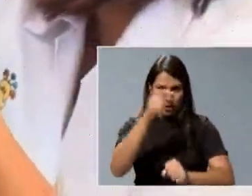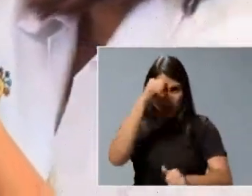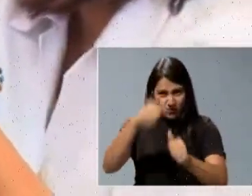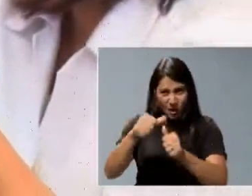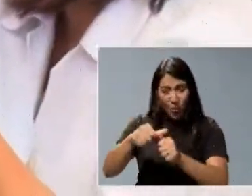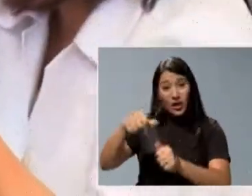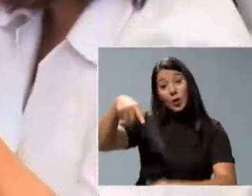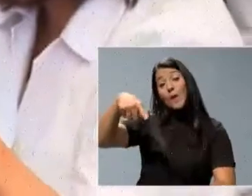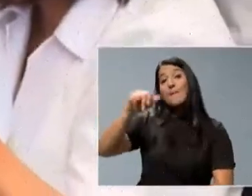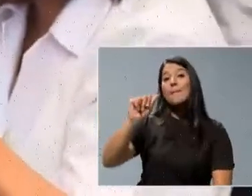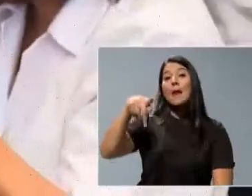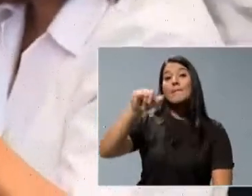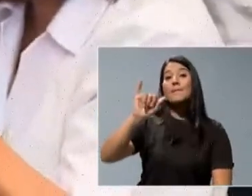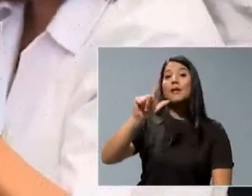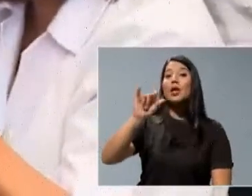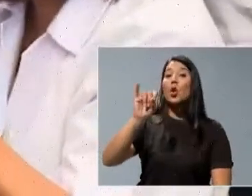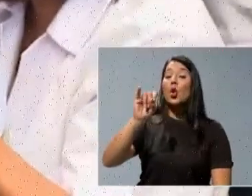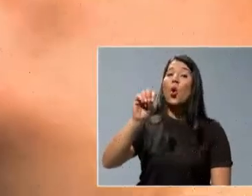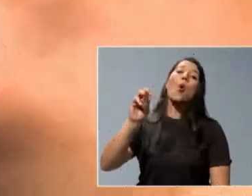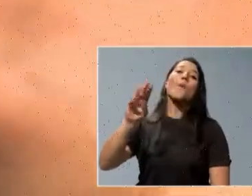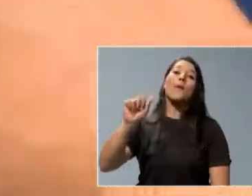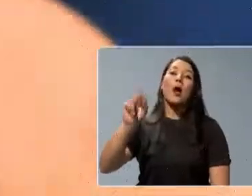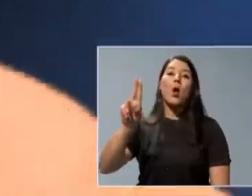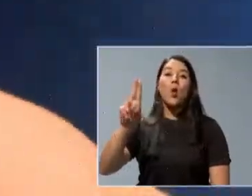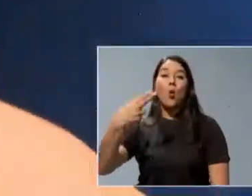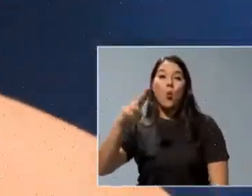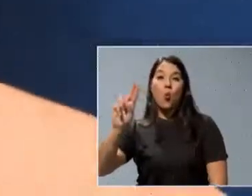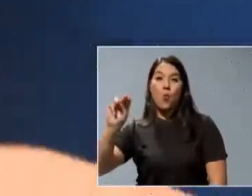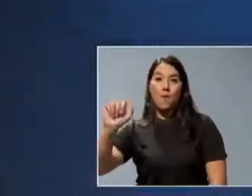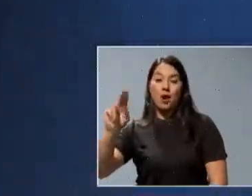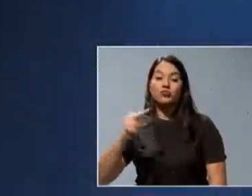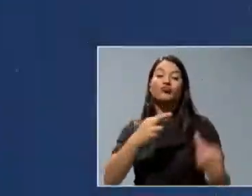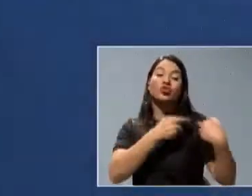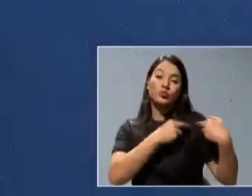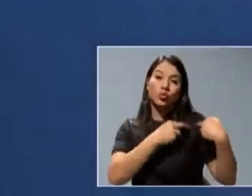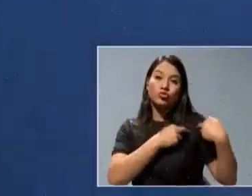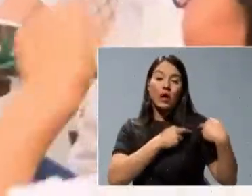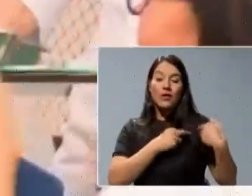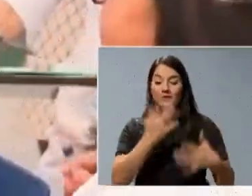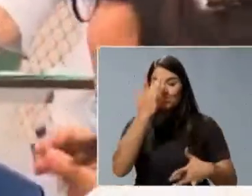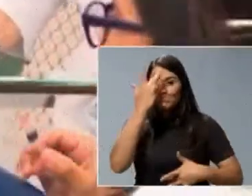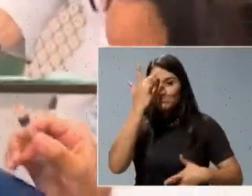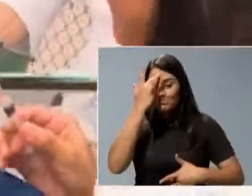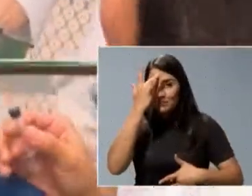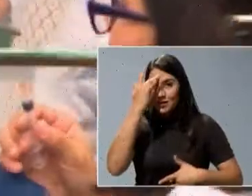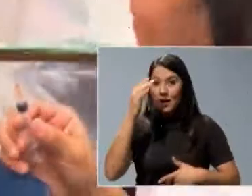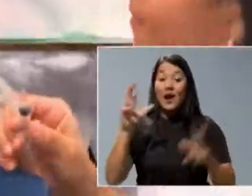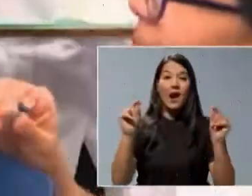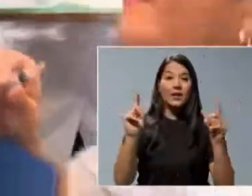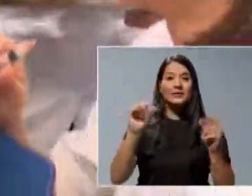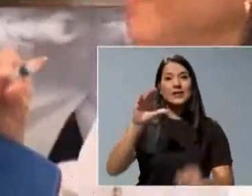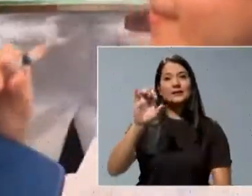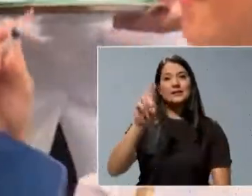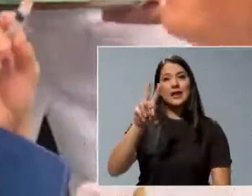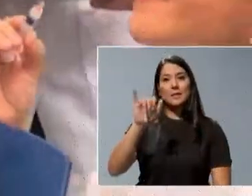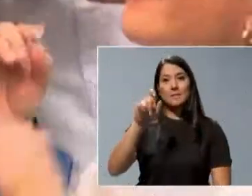humano es el causante del cáncer de cérvix, uno de los más comunes entre las mujeres de nuestro país.